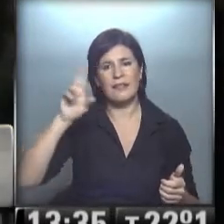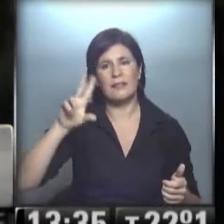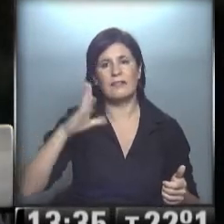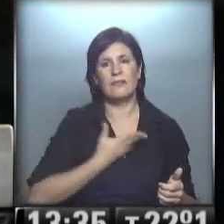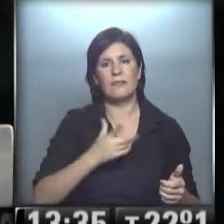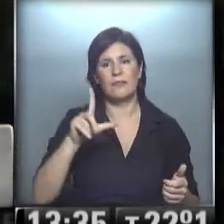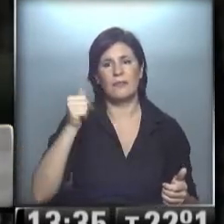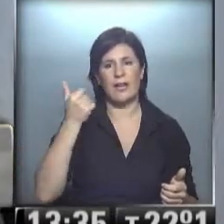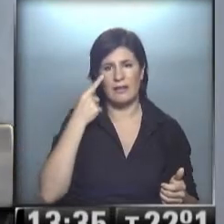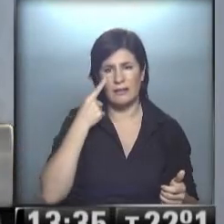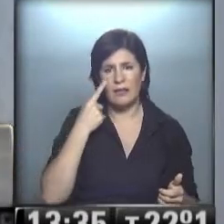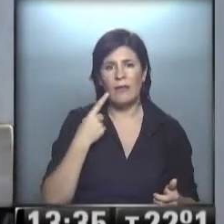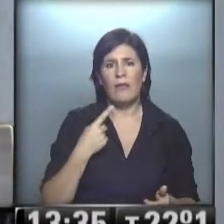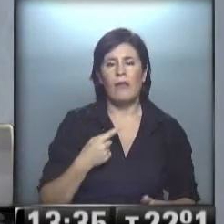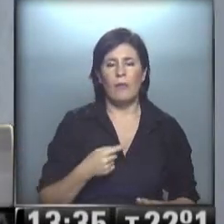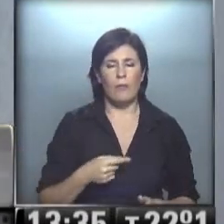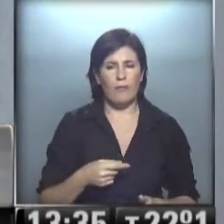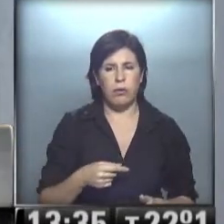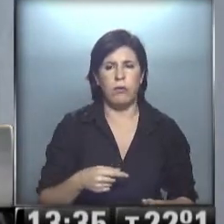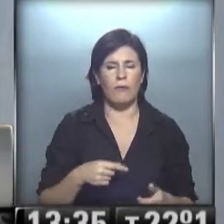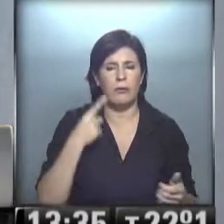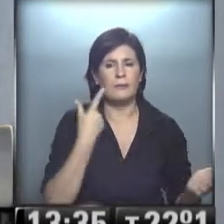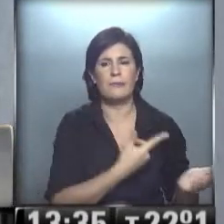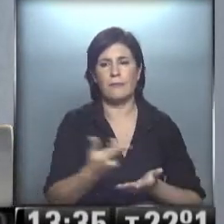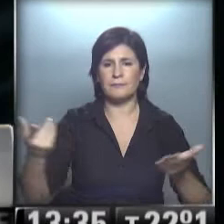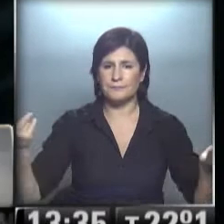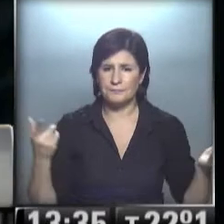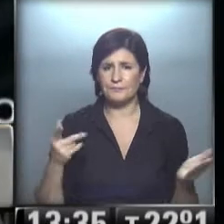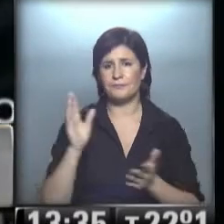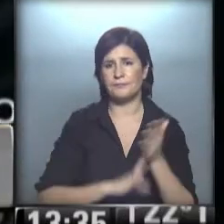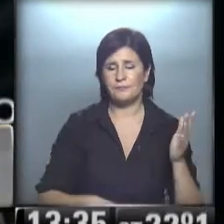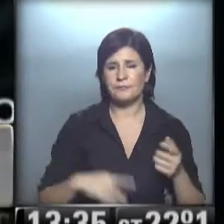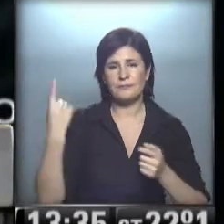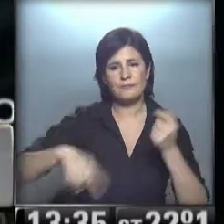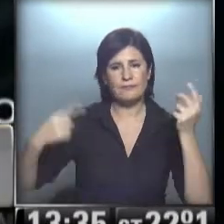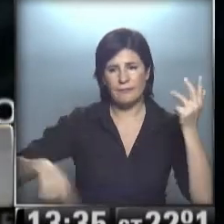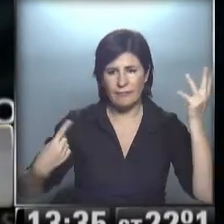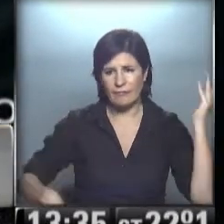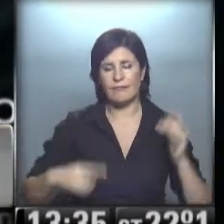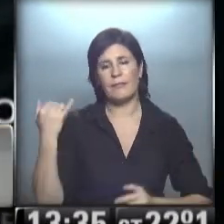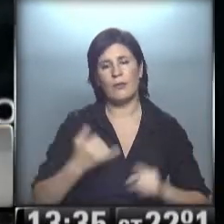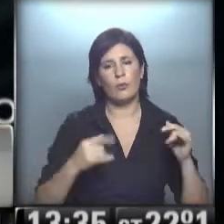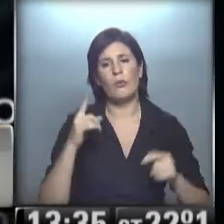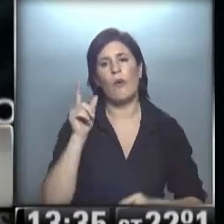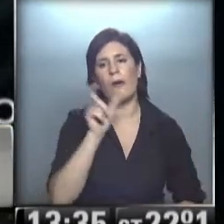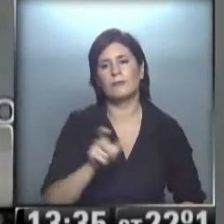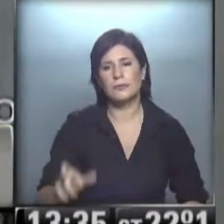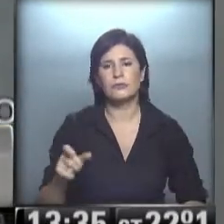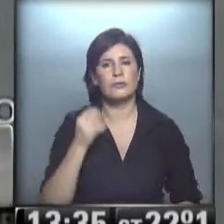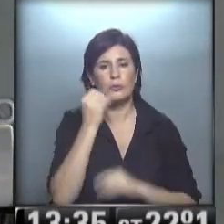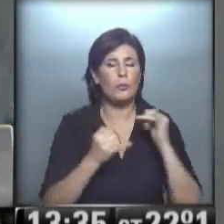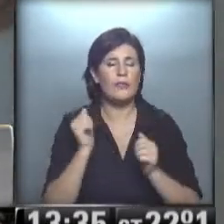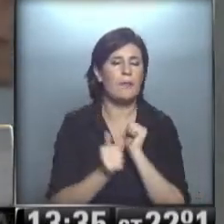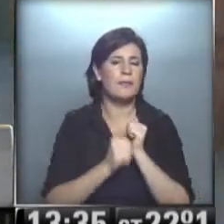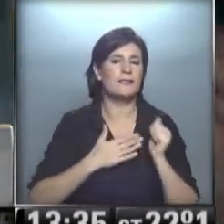dar una mirada respetuosa y sensible sobre la diversidad. Hay valientes testimonios. Estamos hablando de las historias de vida